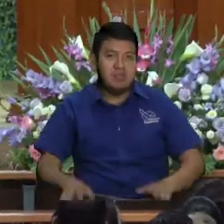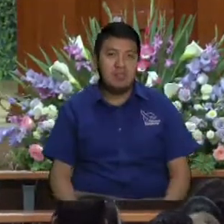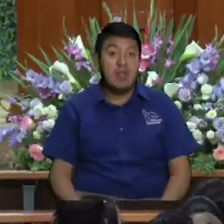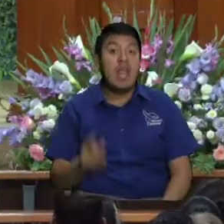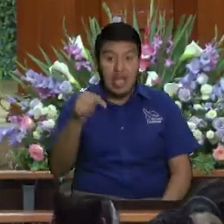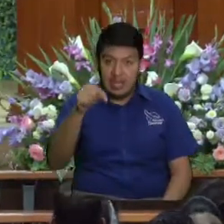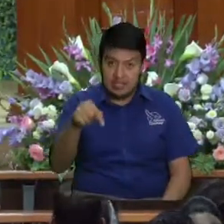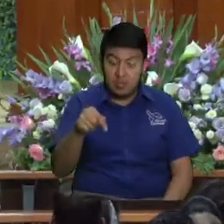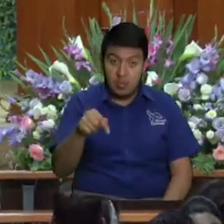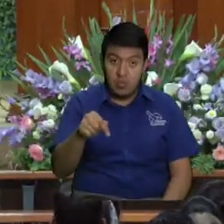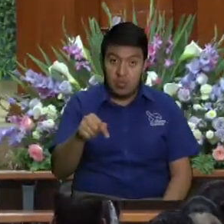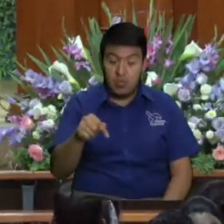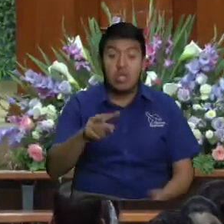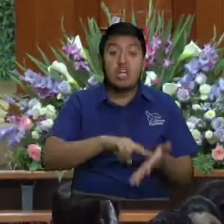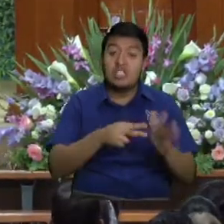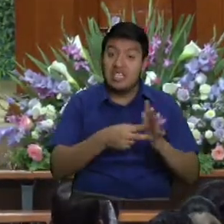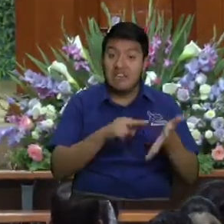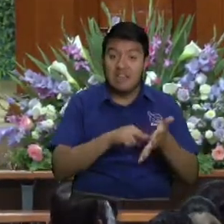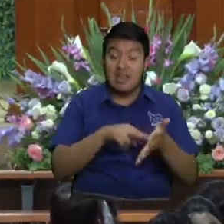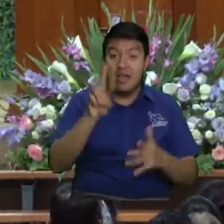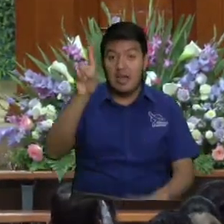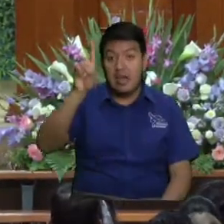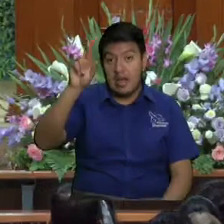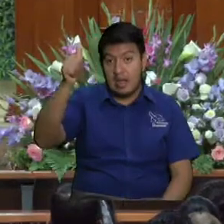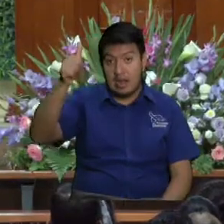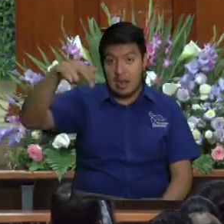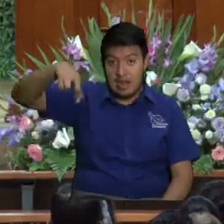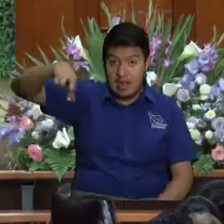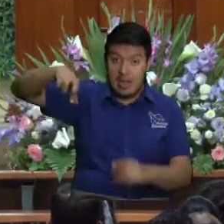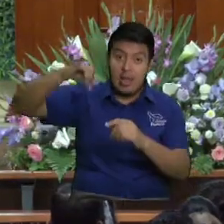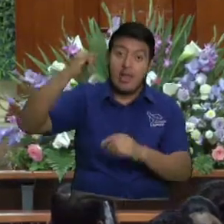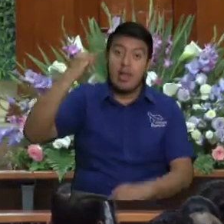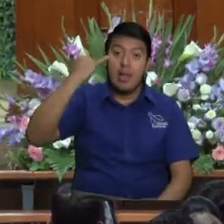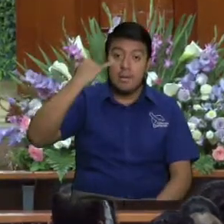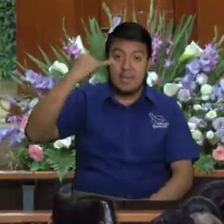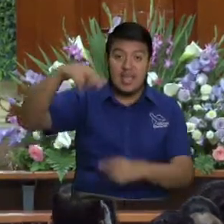Esa es una rapiña. Y la otra es una ofrenda.